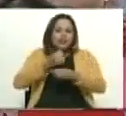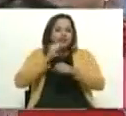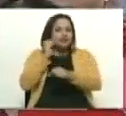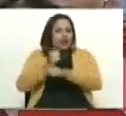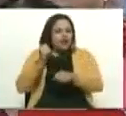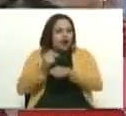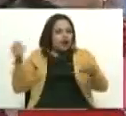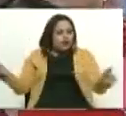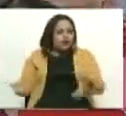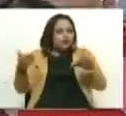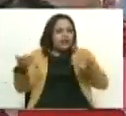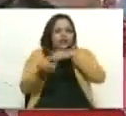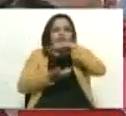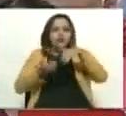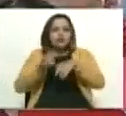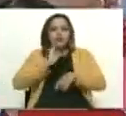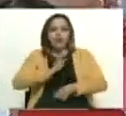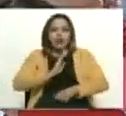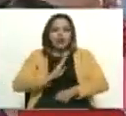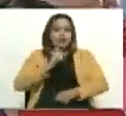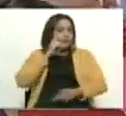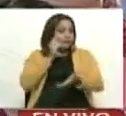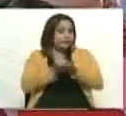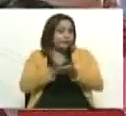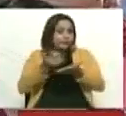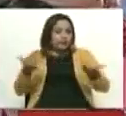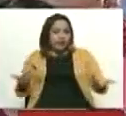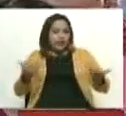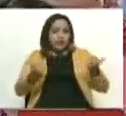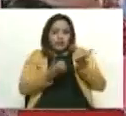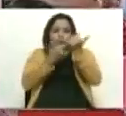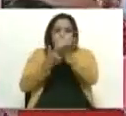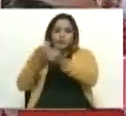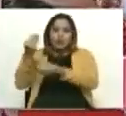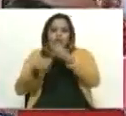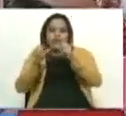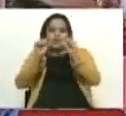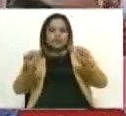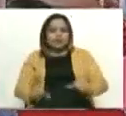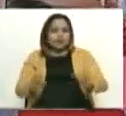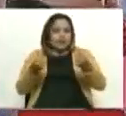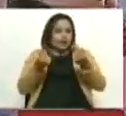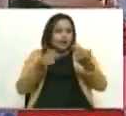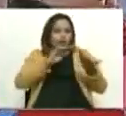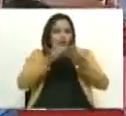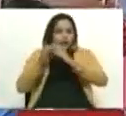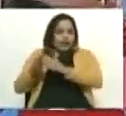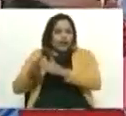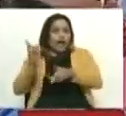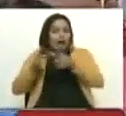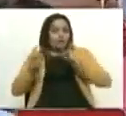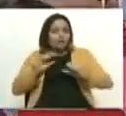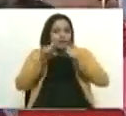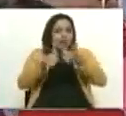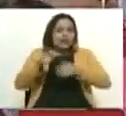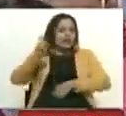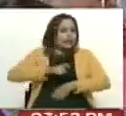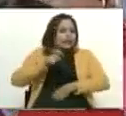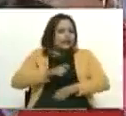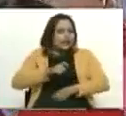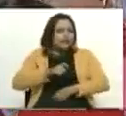trabajo en las instituciones financieras para ver qué cartera de crédito le llega al sistema económico comunal, que es algo que ya nació, pero que necesitamos le